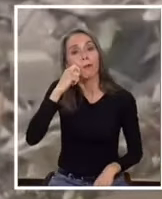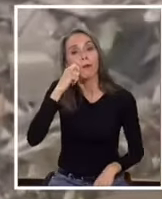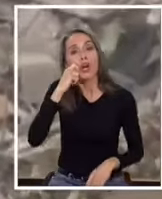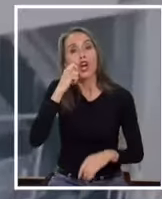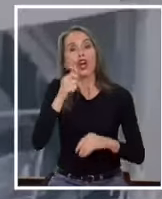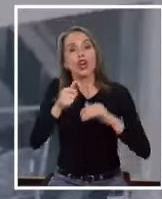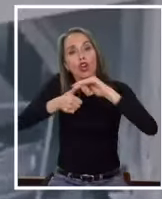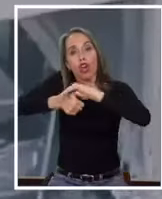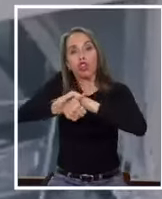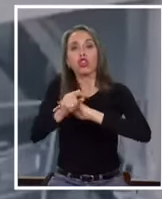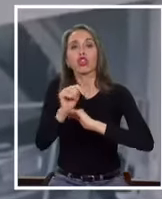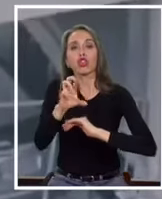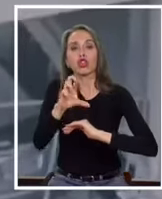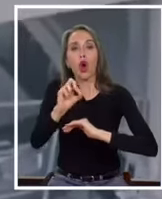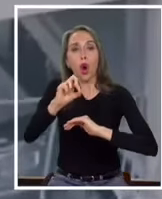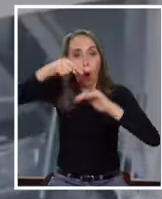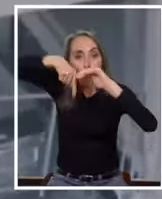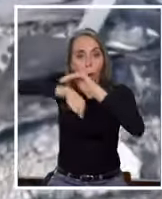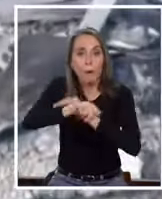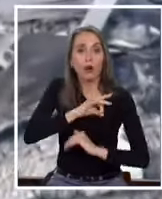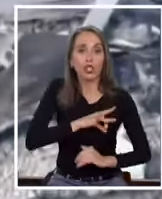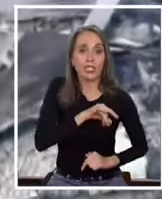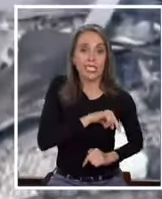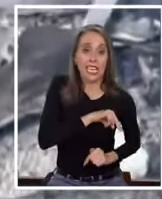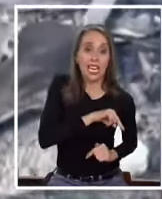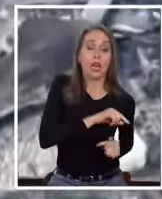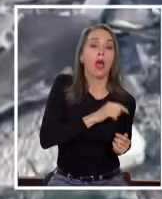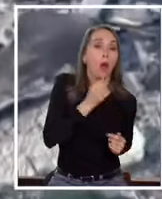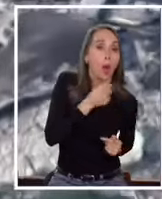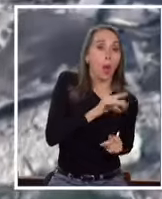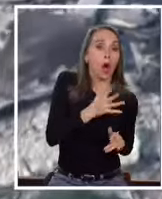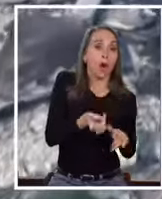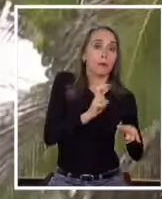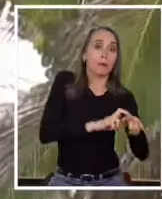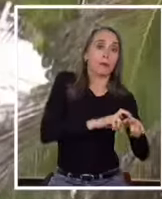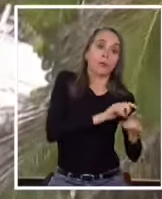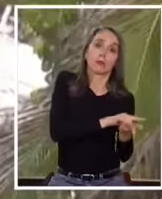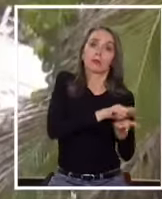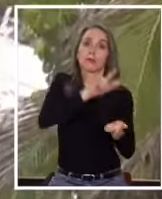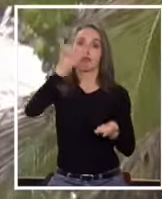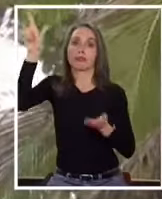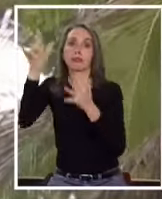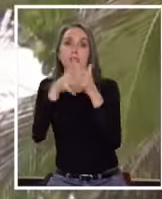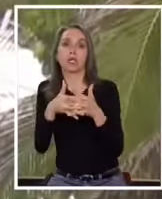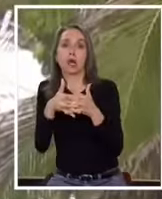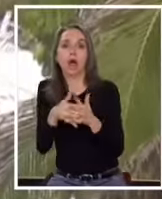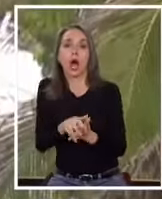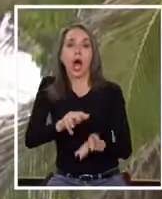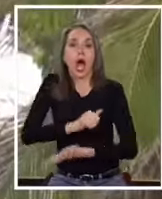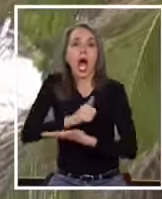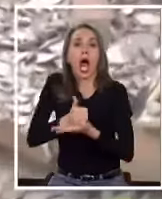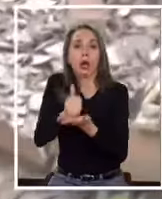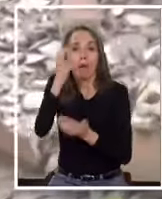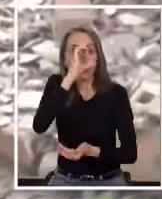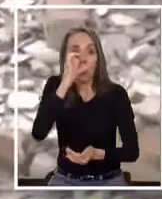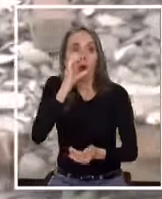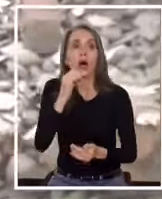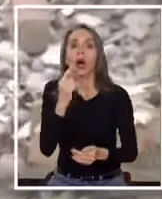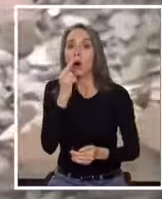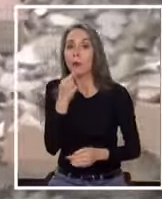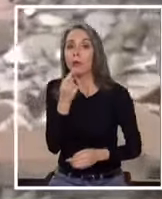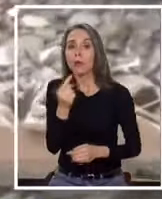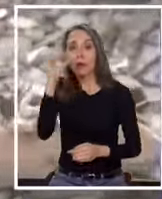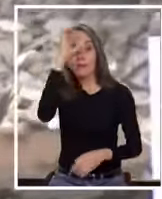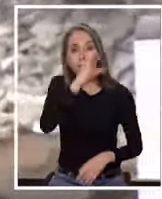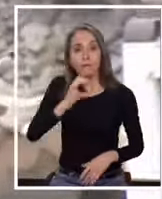como los Topos Chile, podría viajar pronto a Estados Unidos para ayudar con los rescates. No es una búsqueda que se hace desde afuera,